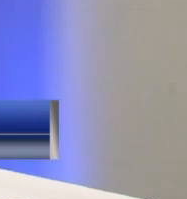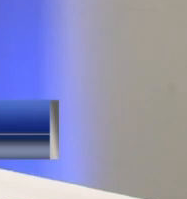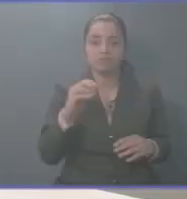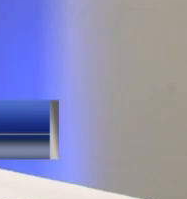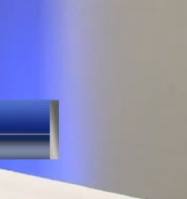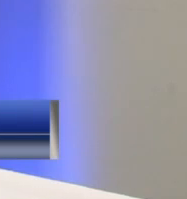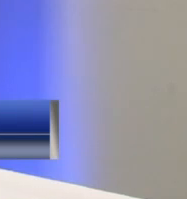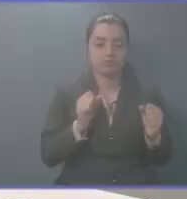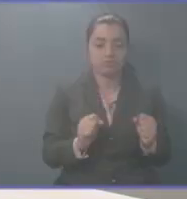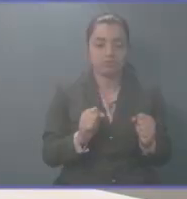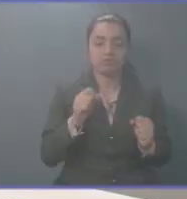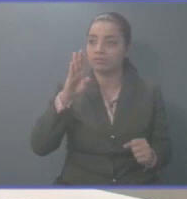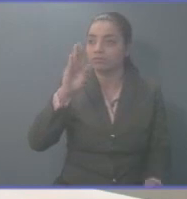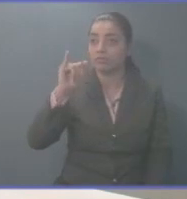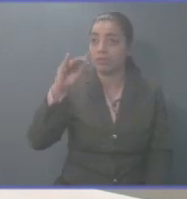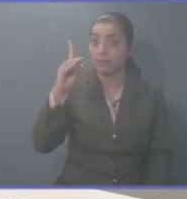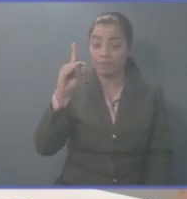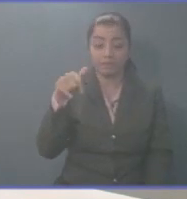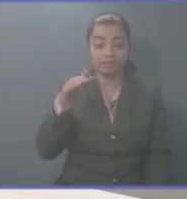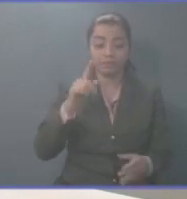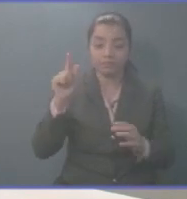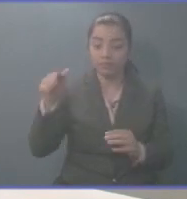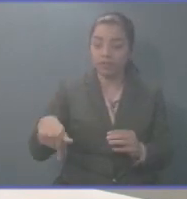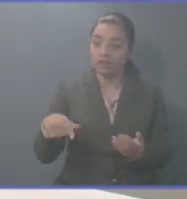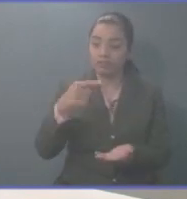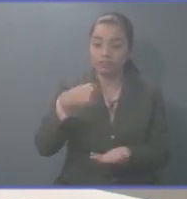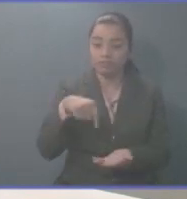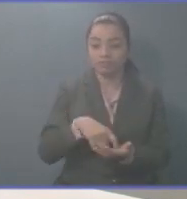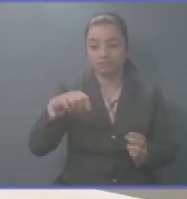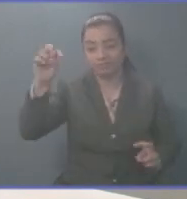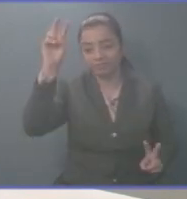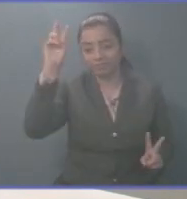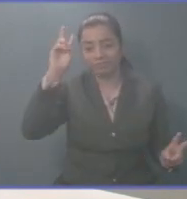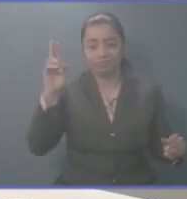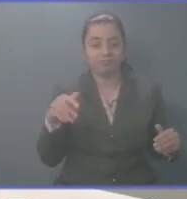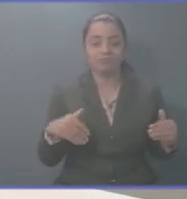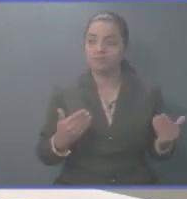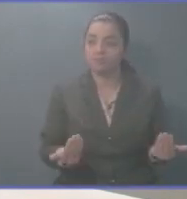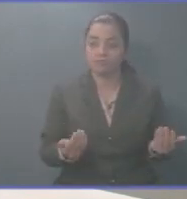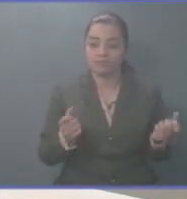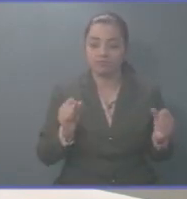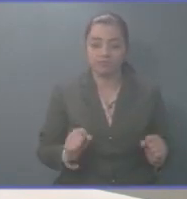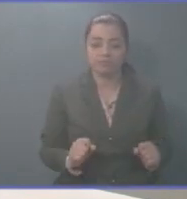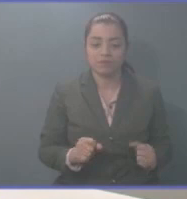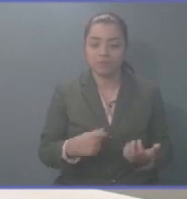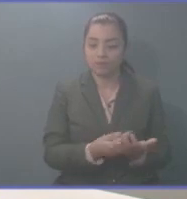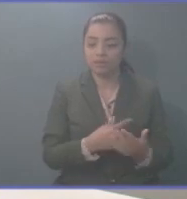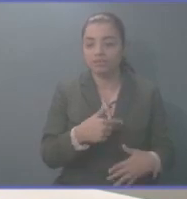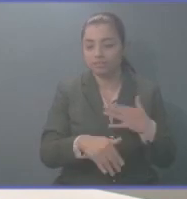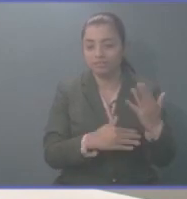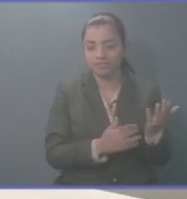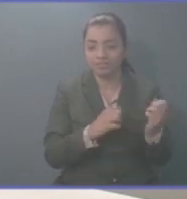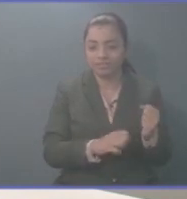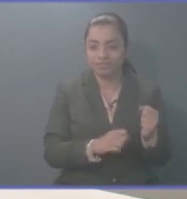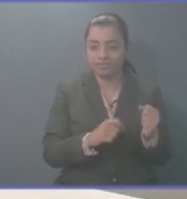del Banco Interamericano de Desarrollo BID en un hotel capitalino. Él, no sé, utilizó ciertas frases que a mi criterio